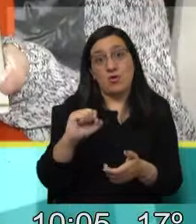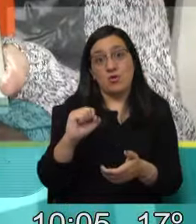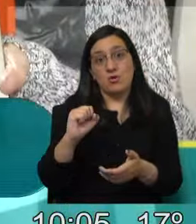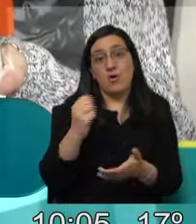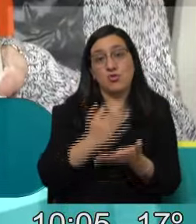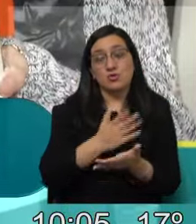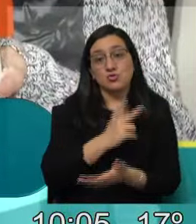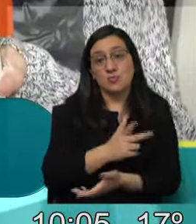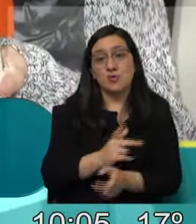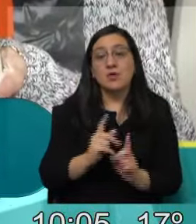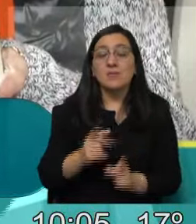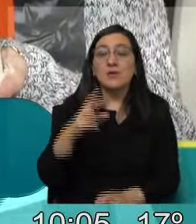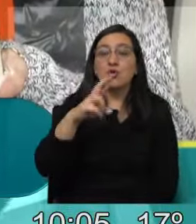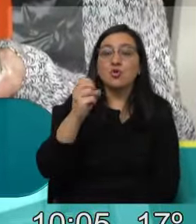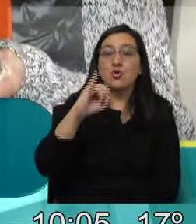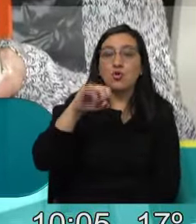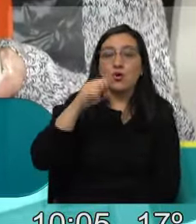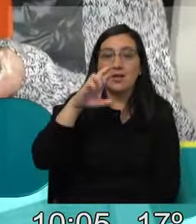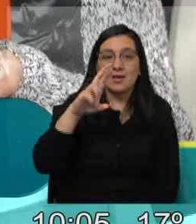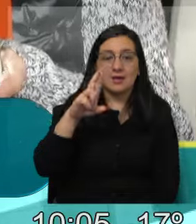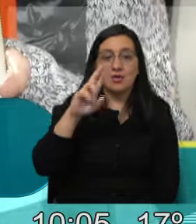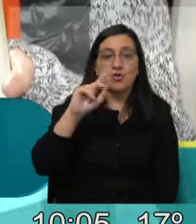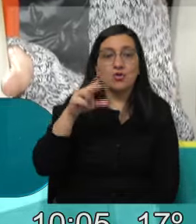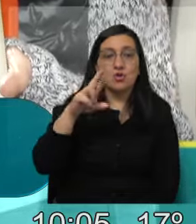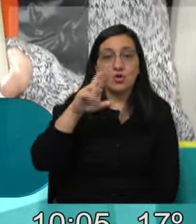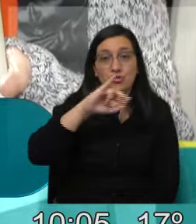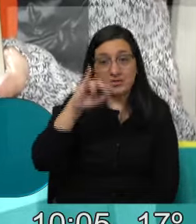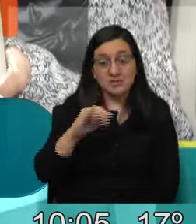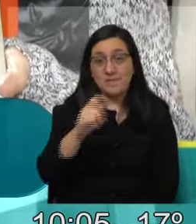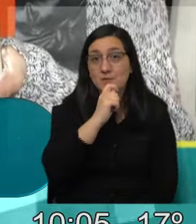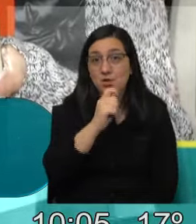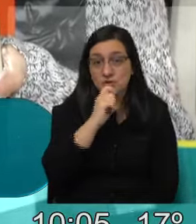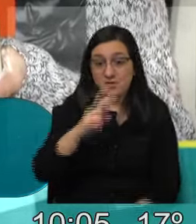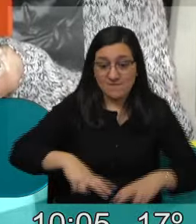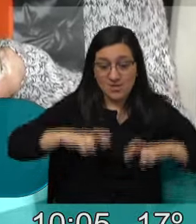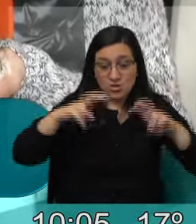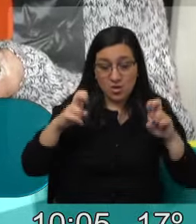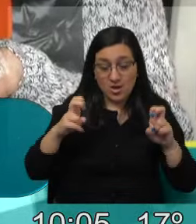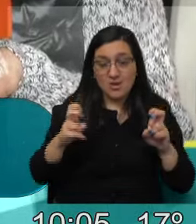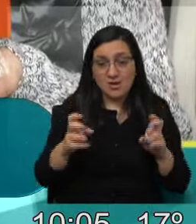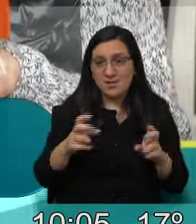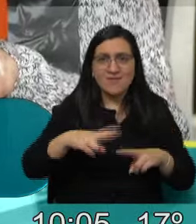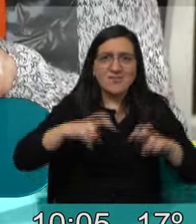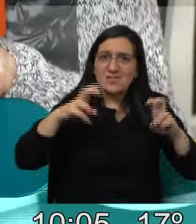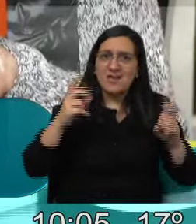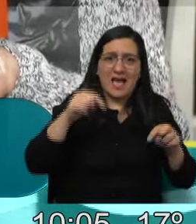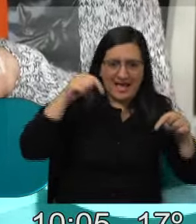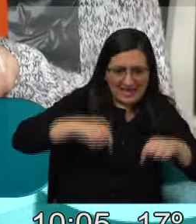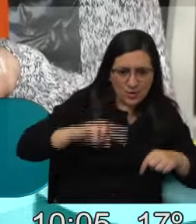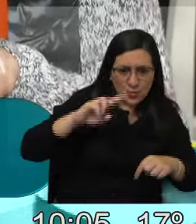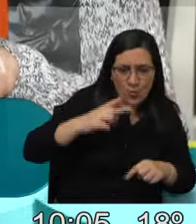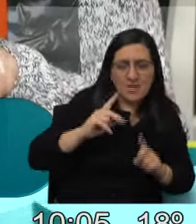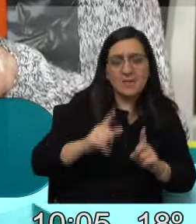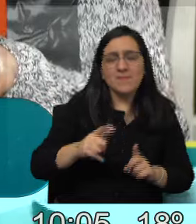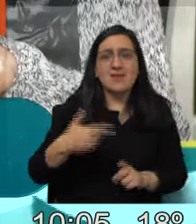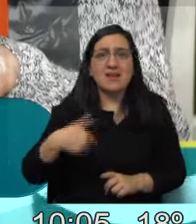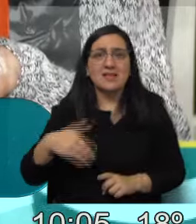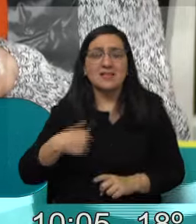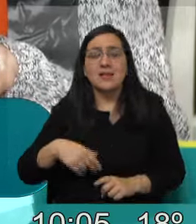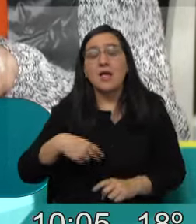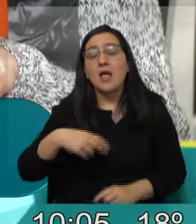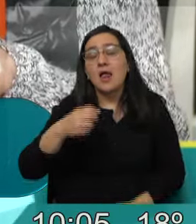Rodríguez, periodista, investigador, que no solamente investigó acá, sino que investigó en la Argentina lo que fue el Plan Cóndor